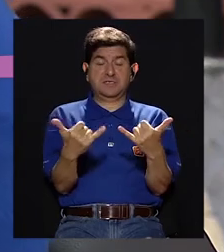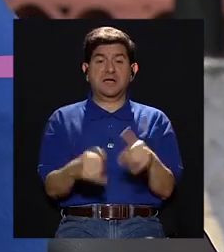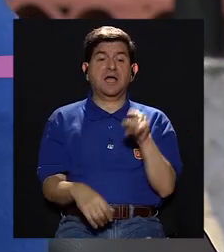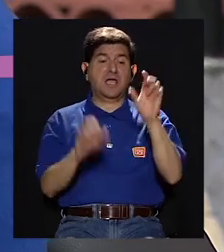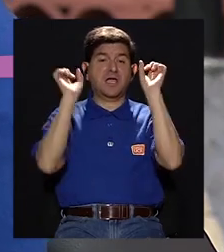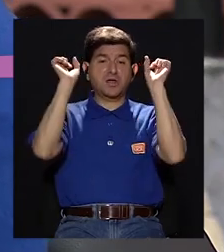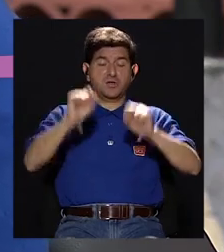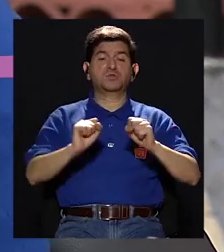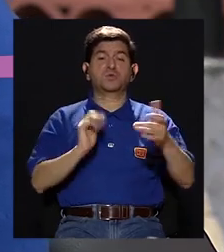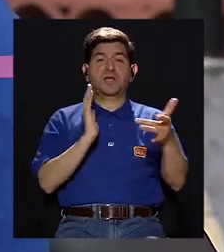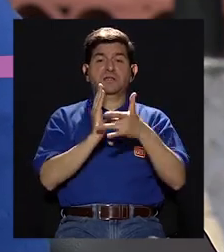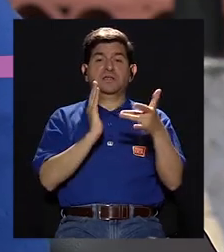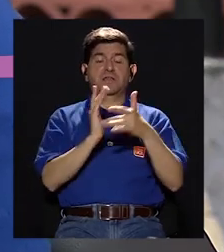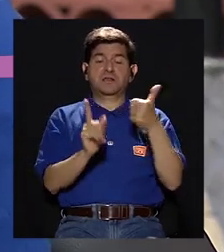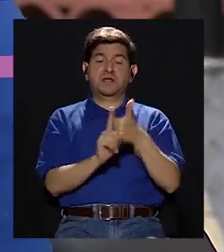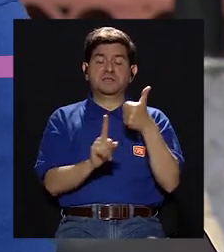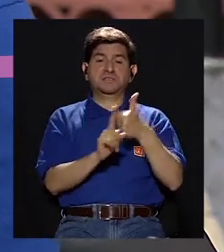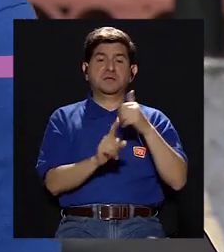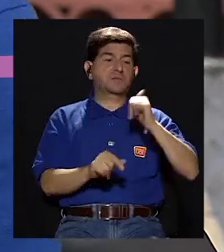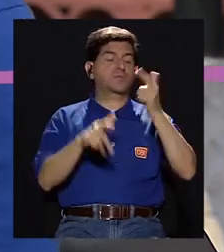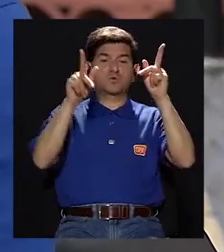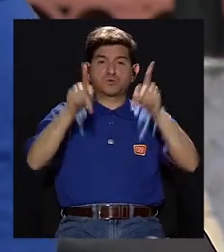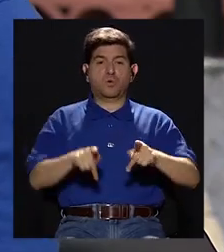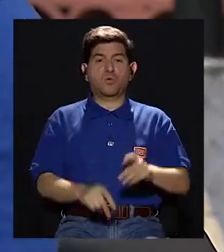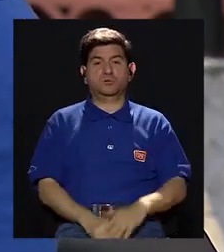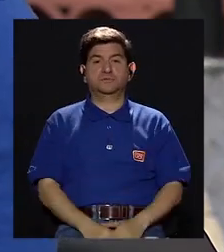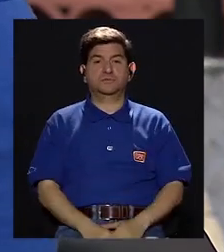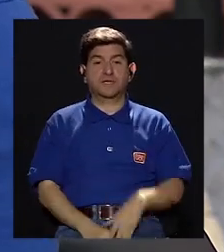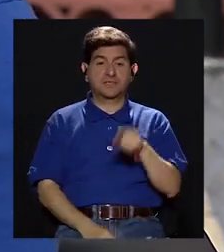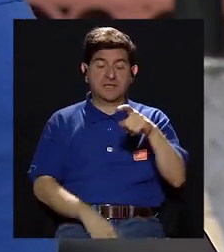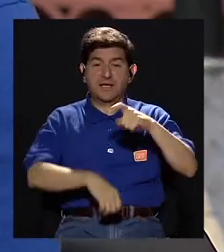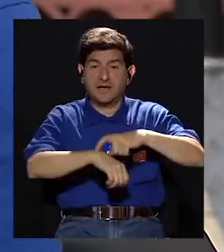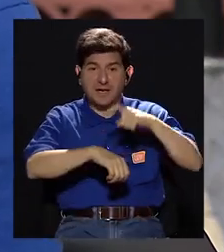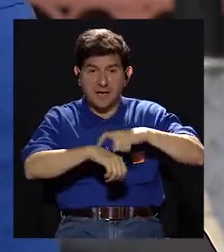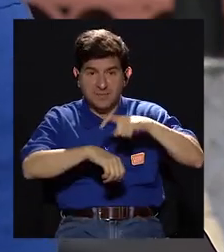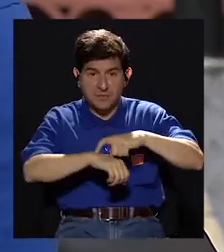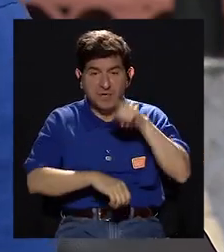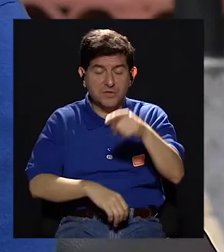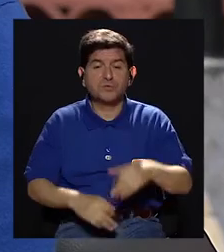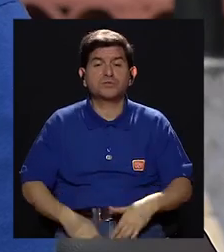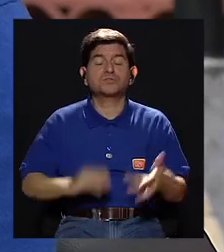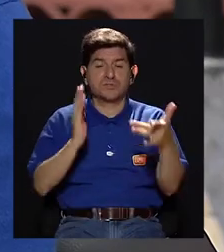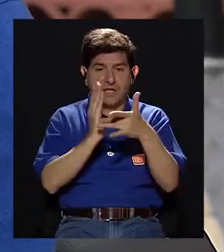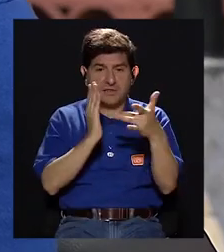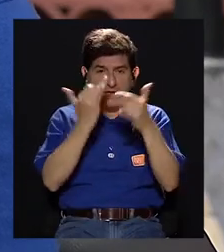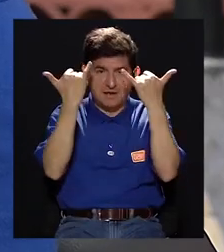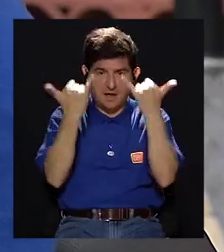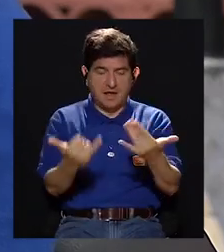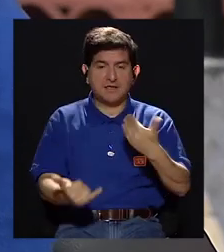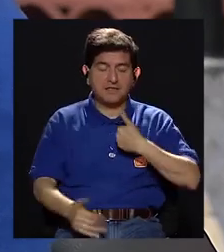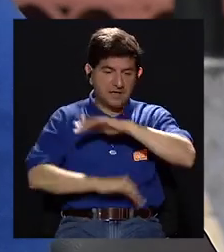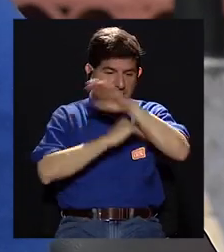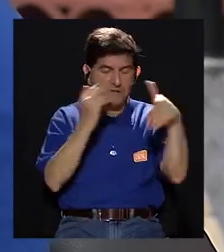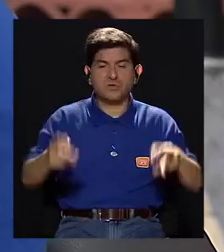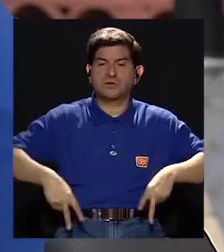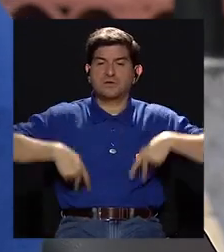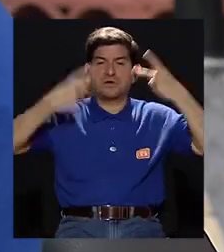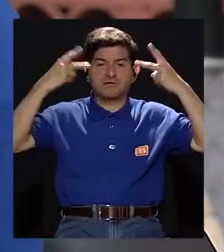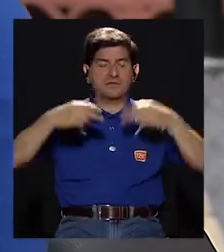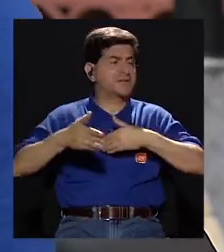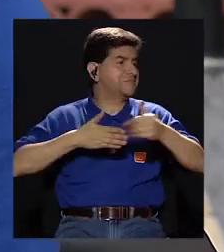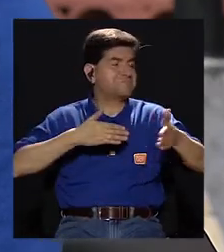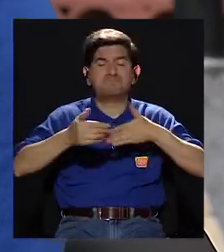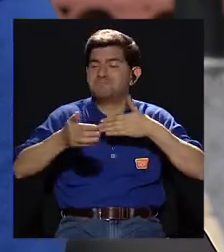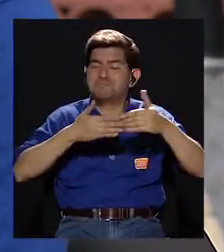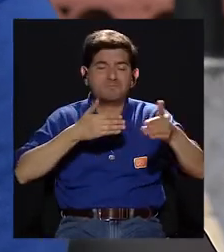son capaces de hacer la técnica en ellos mismos, en otras personas y así. Entonces, desde el momento en el que tomas la técnica, ya la vas a tener para toda la vida.